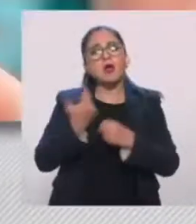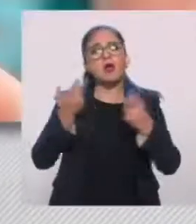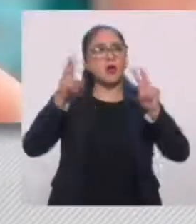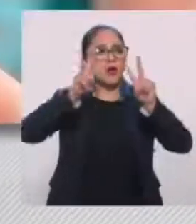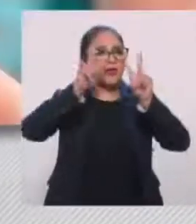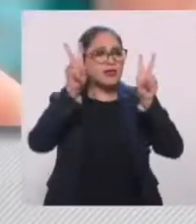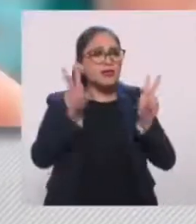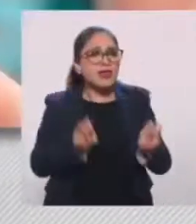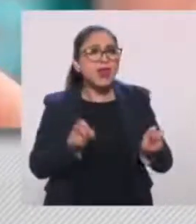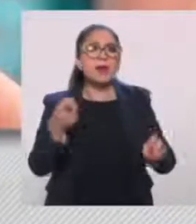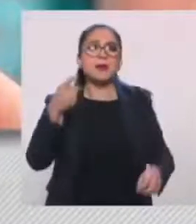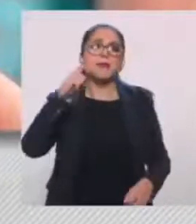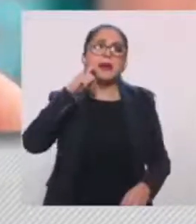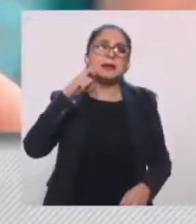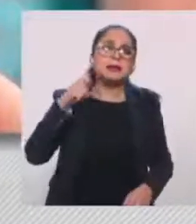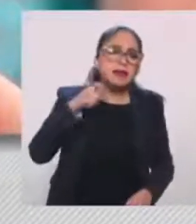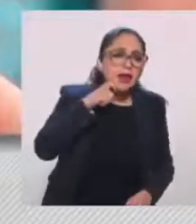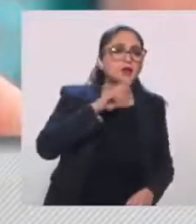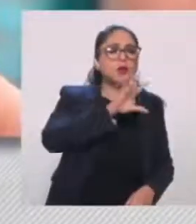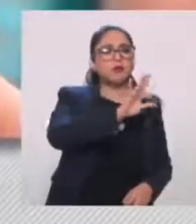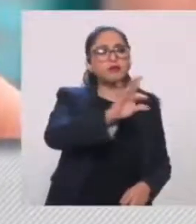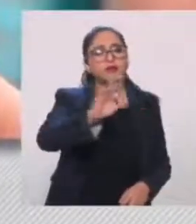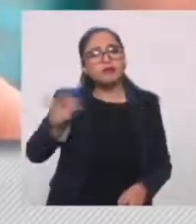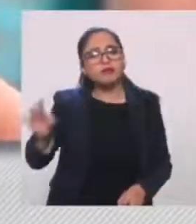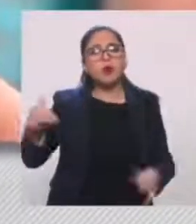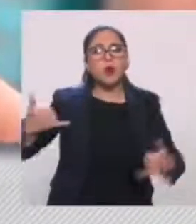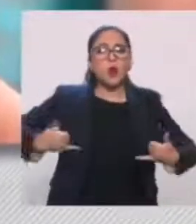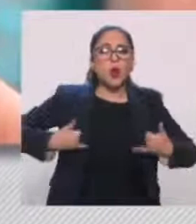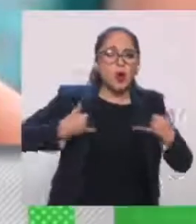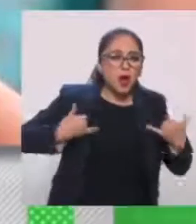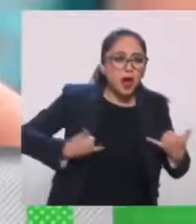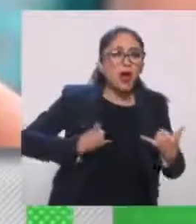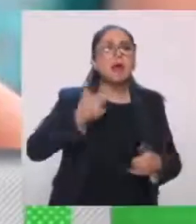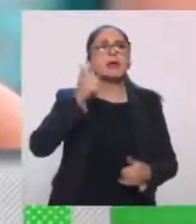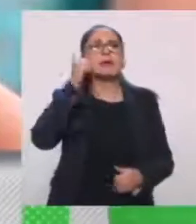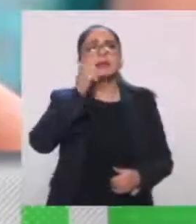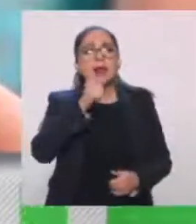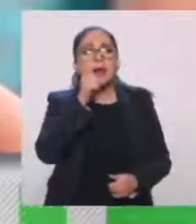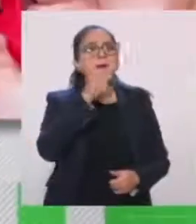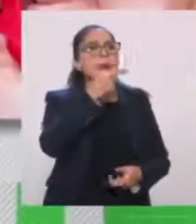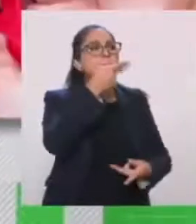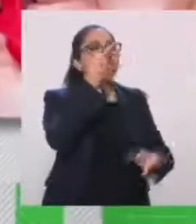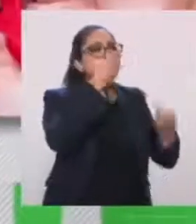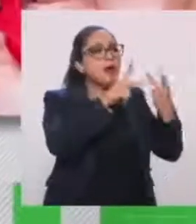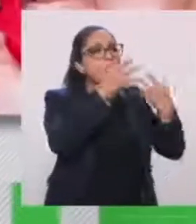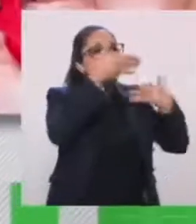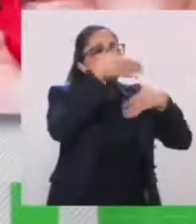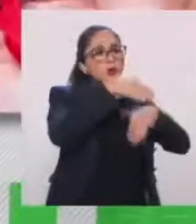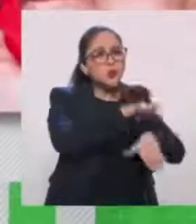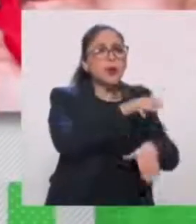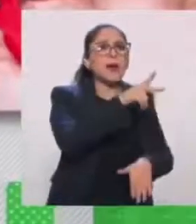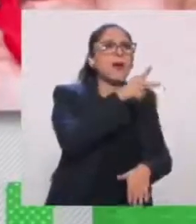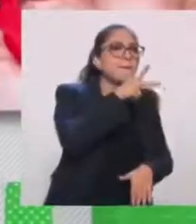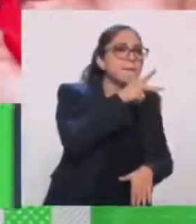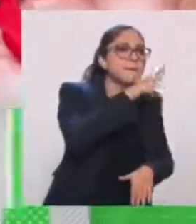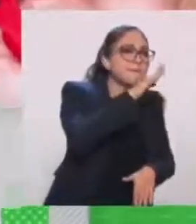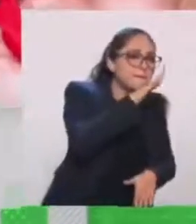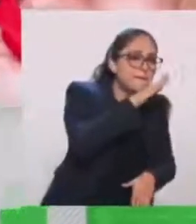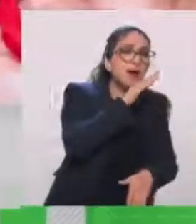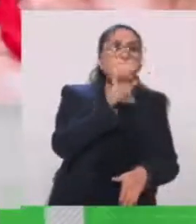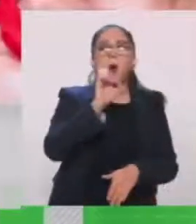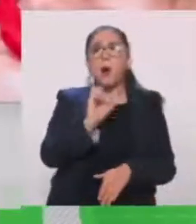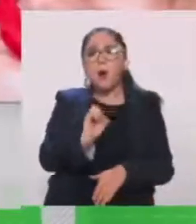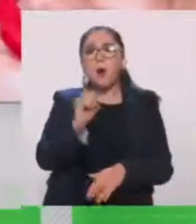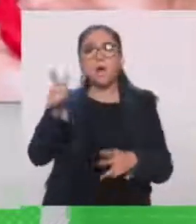la recomendación que hacían a los adolescentes era: platica con tus padres, platica con tus maestros, no todo lo que te dicen tus amigos es real. Claro.